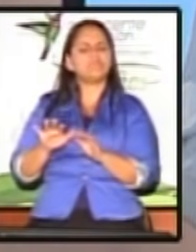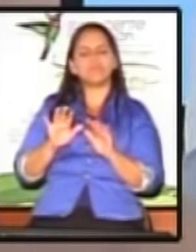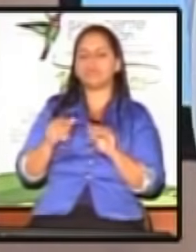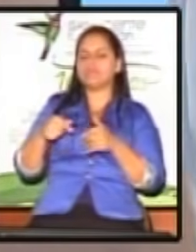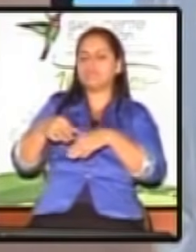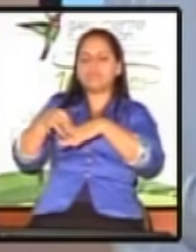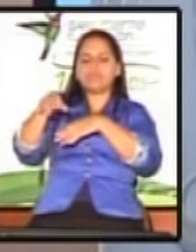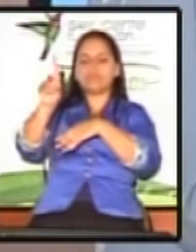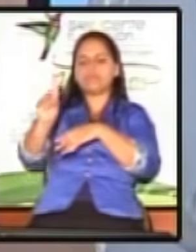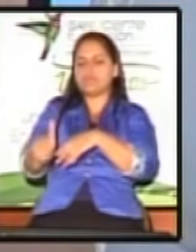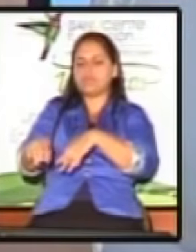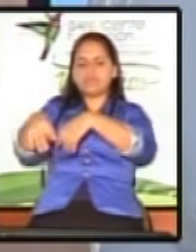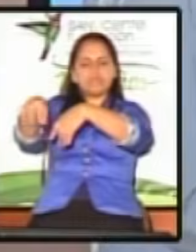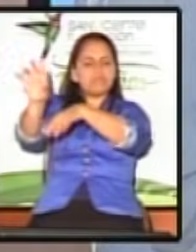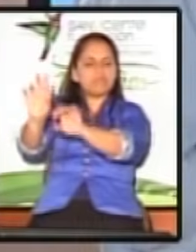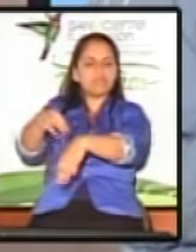en la desesperación.